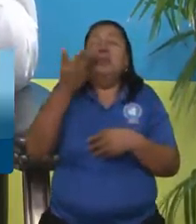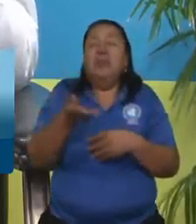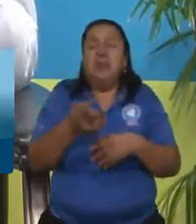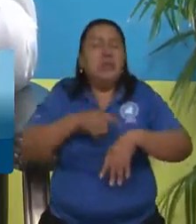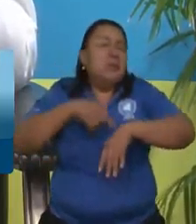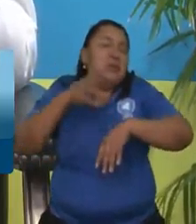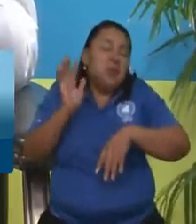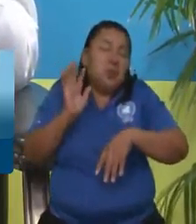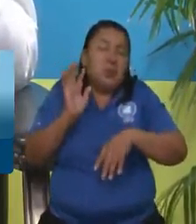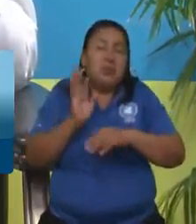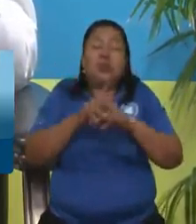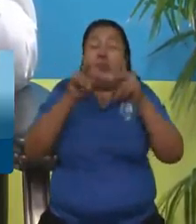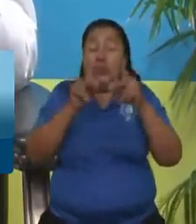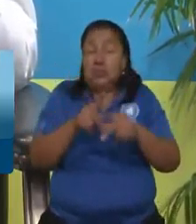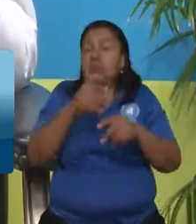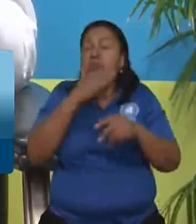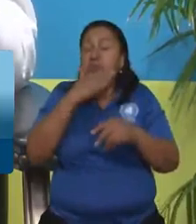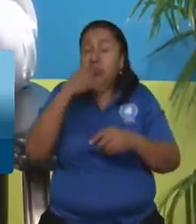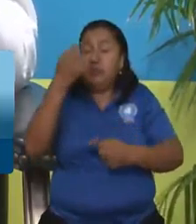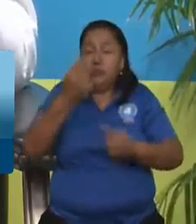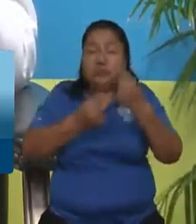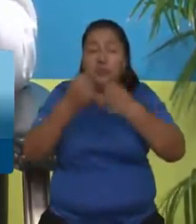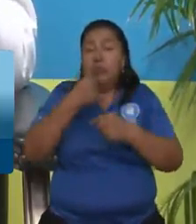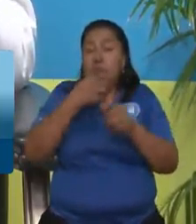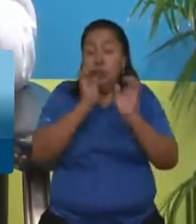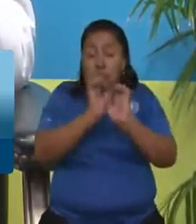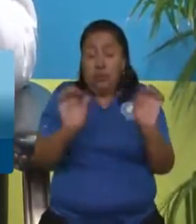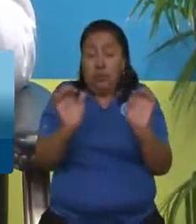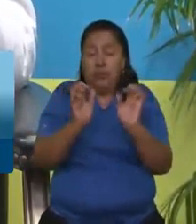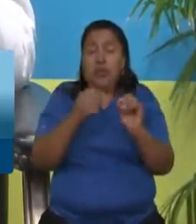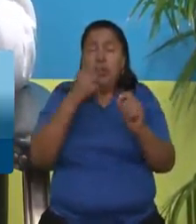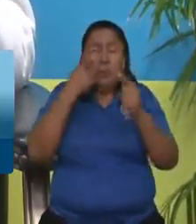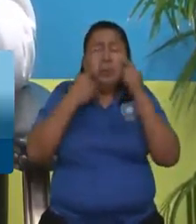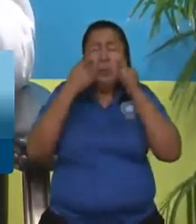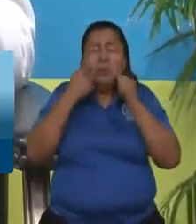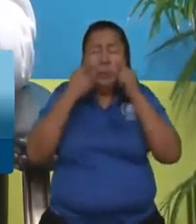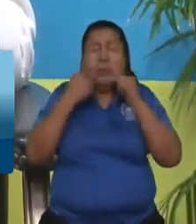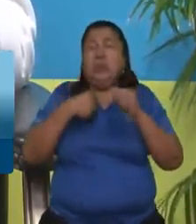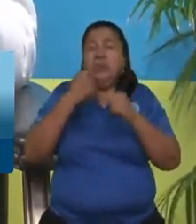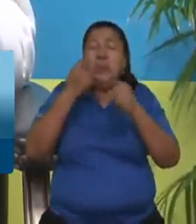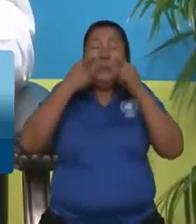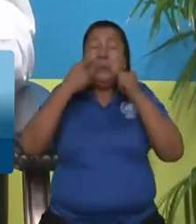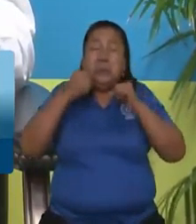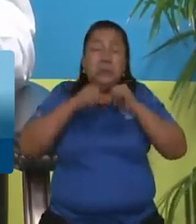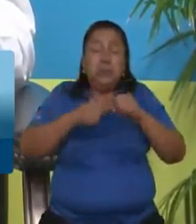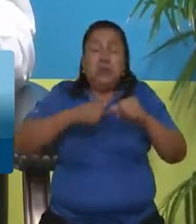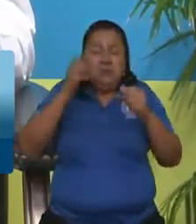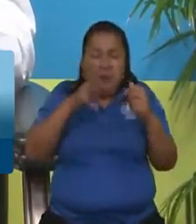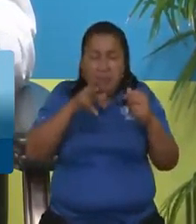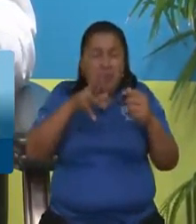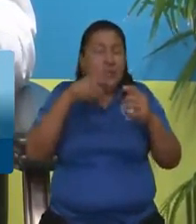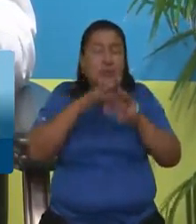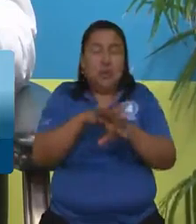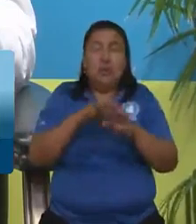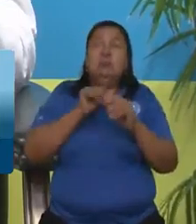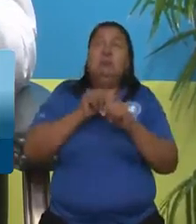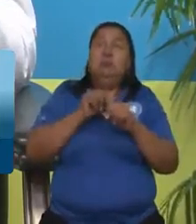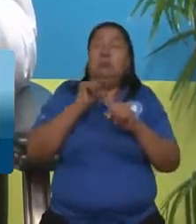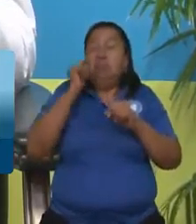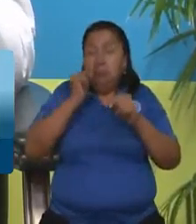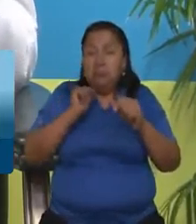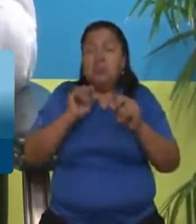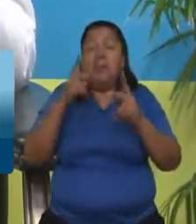va a llorar y te va a indicar que necesita algo, una intervención. Pero el paciente adulto dice, se me pasa, después llego, ahorita